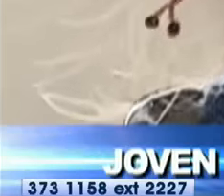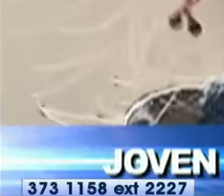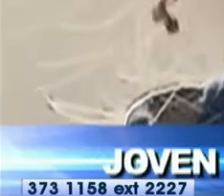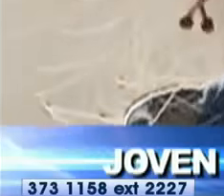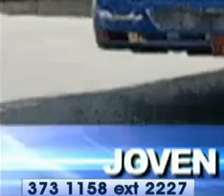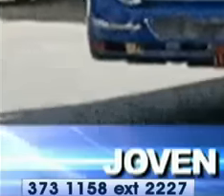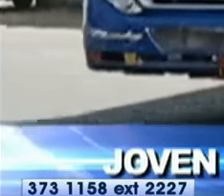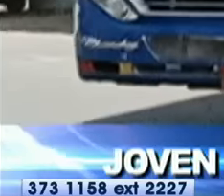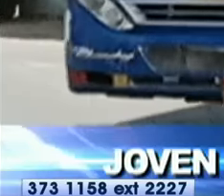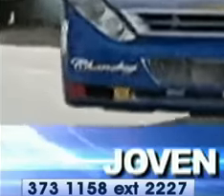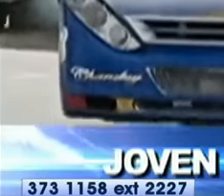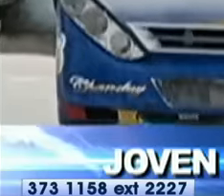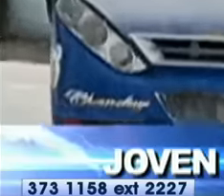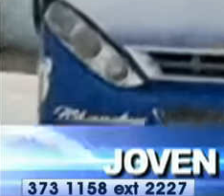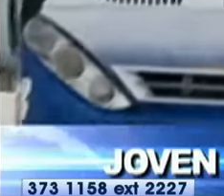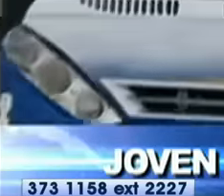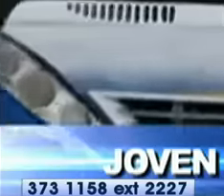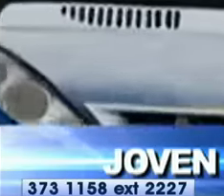sido detenido.